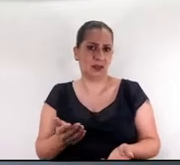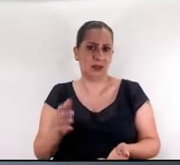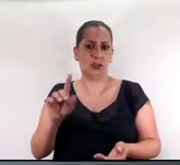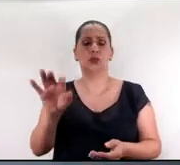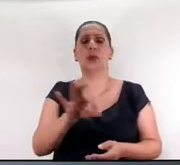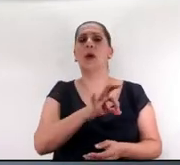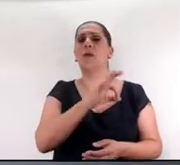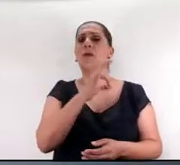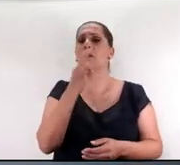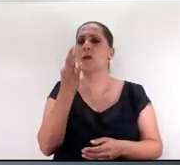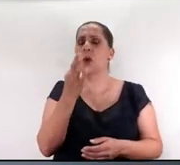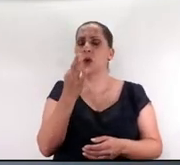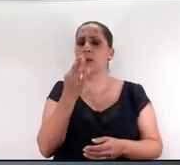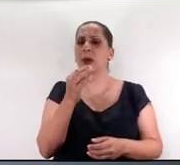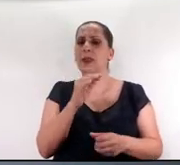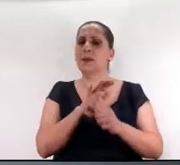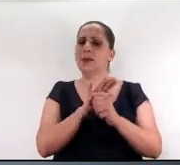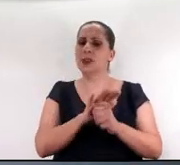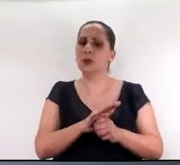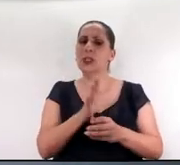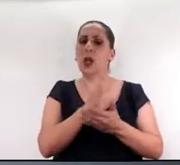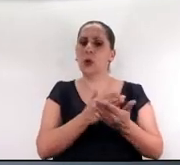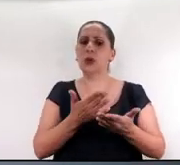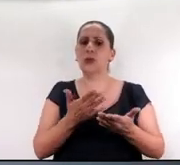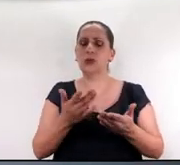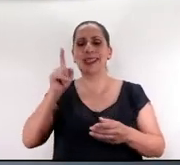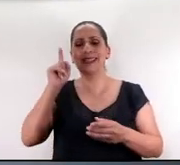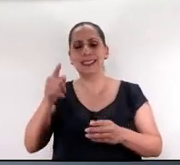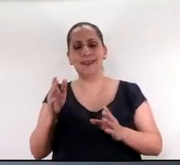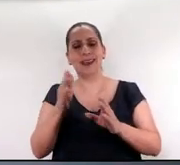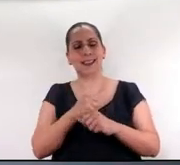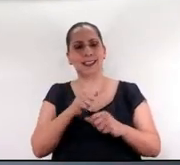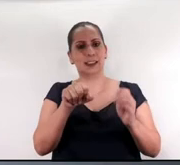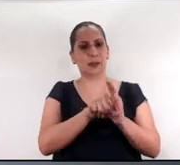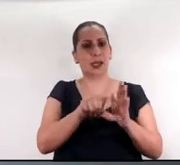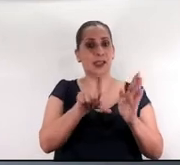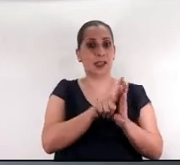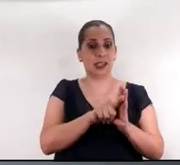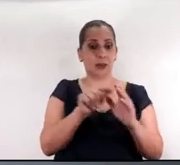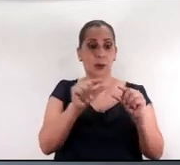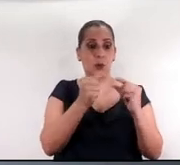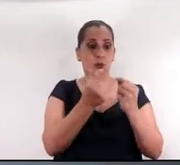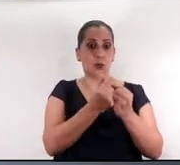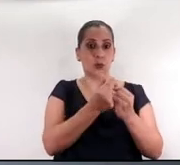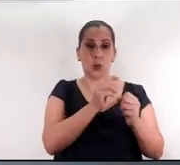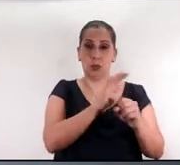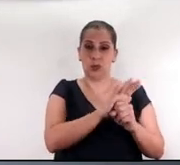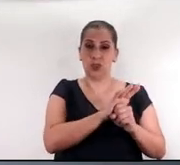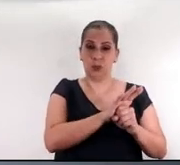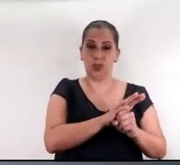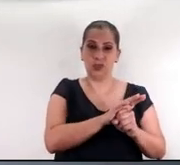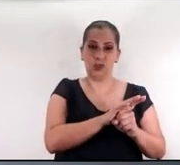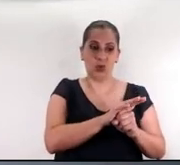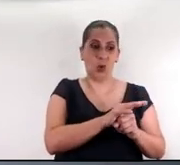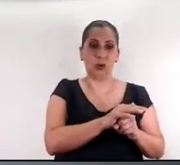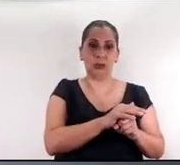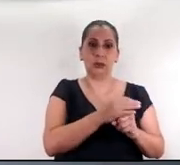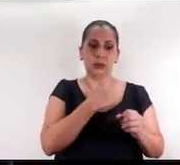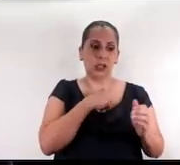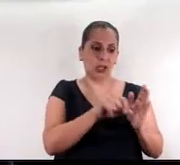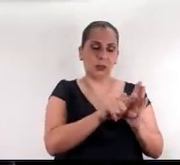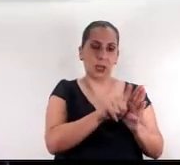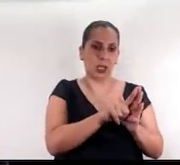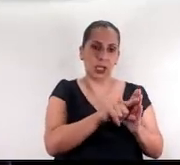de presionar de que algunas cosas tienen que salir de la Asamblea Legislativa y que los grupos de presión que tienen amarrada a la Asamblea